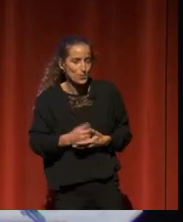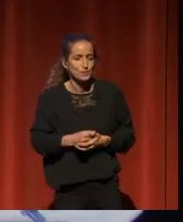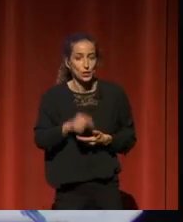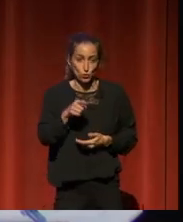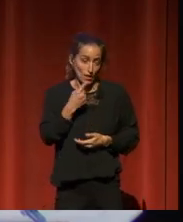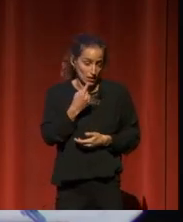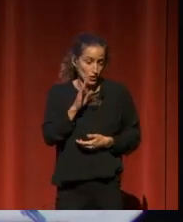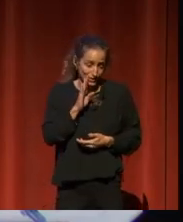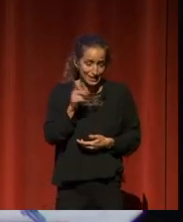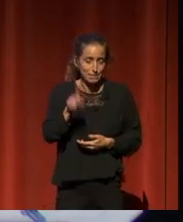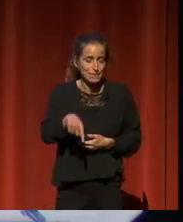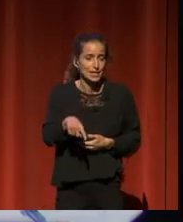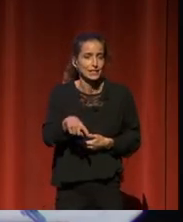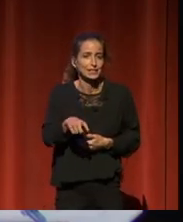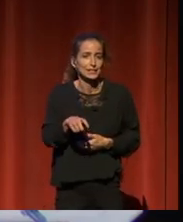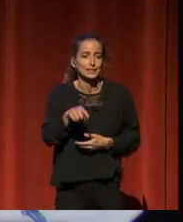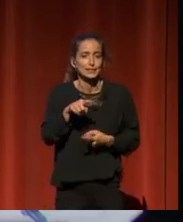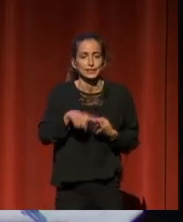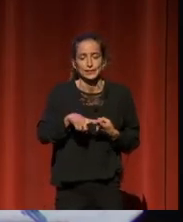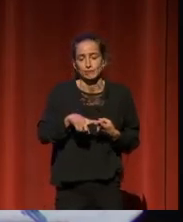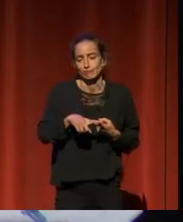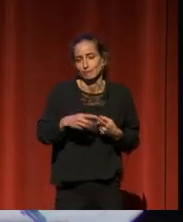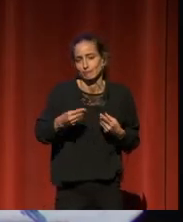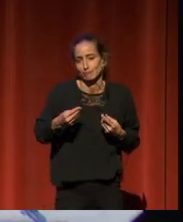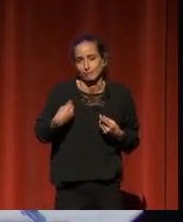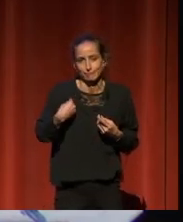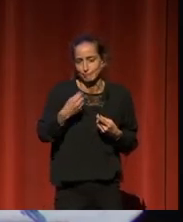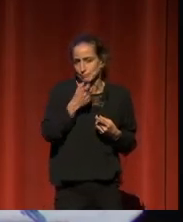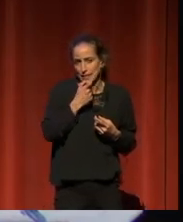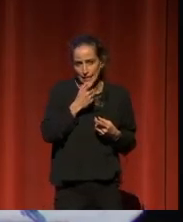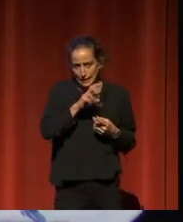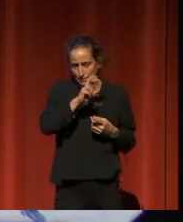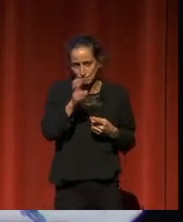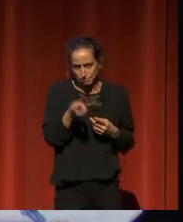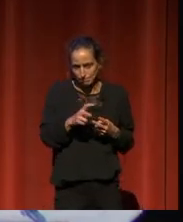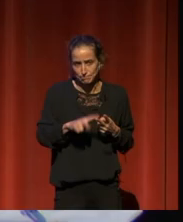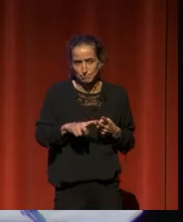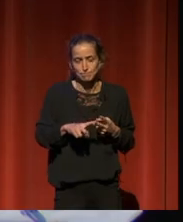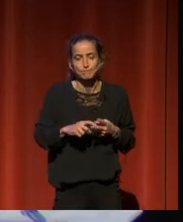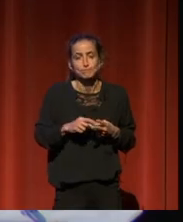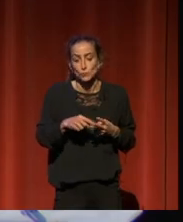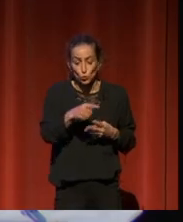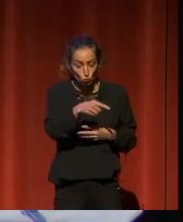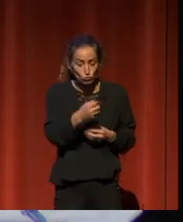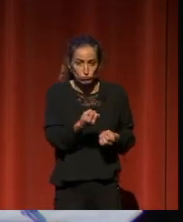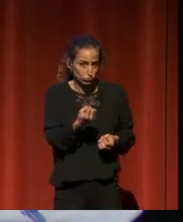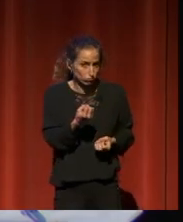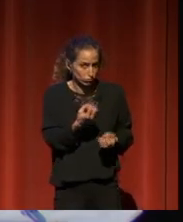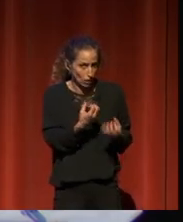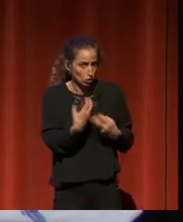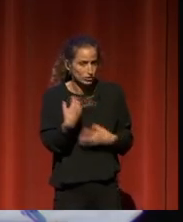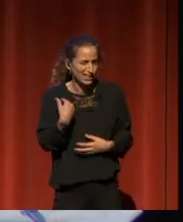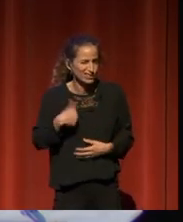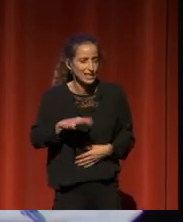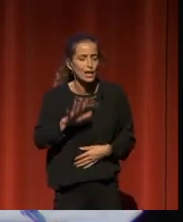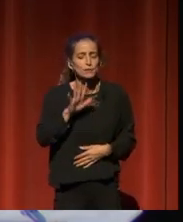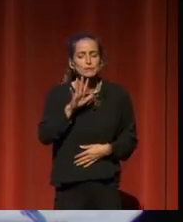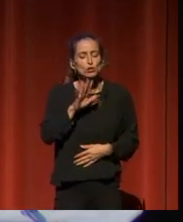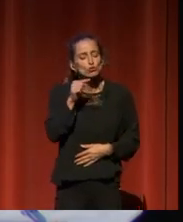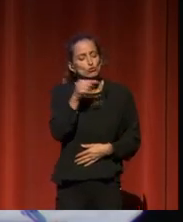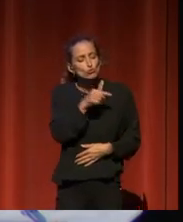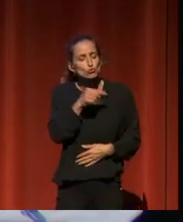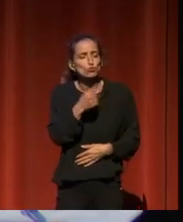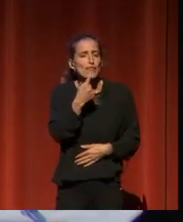comentado tú antes dialog cafés living ls design thinking ya nos has comentado un poquito sobre ellos pero qué les dirías a los